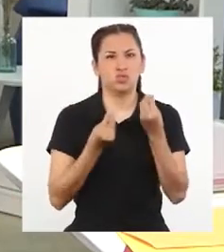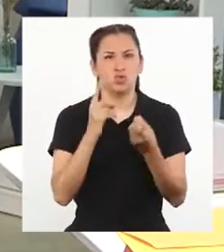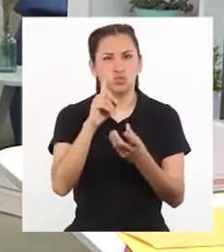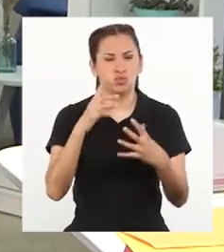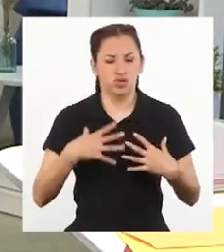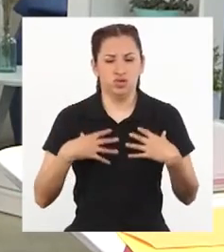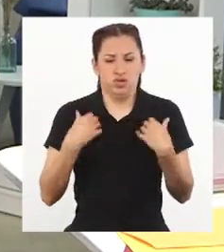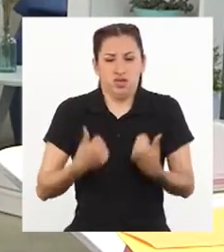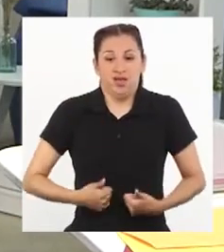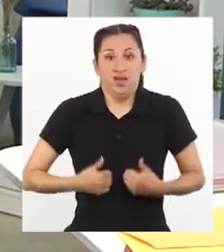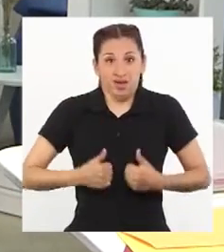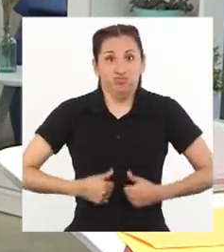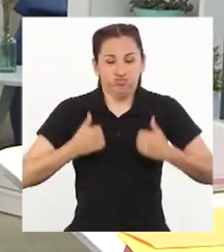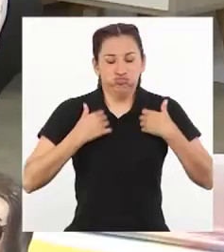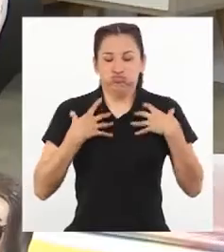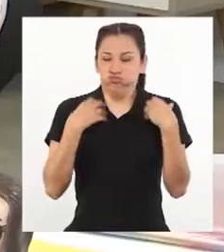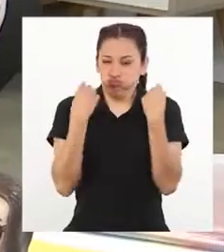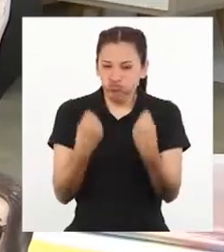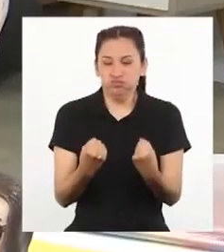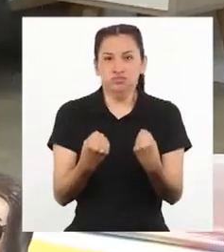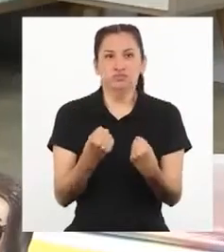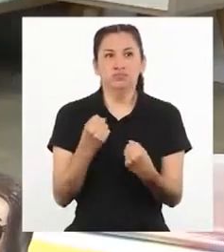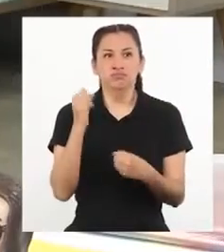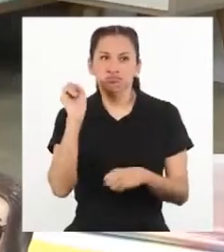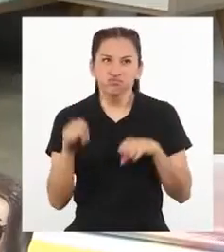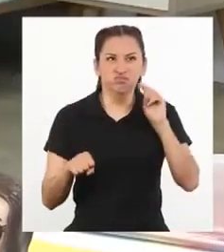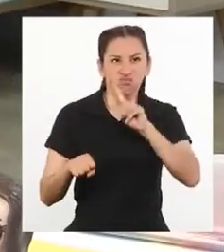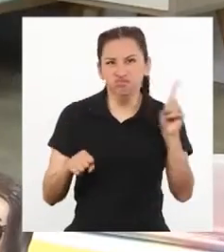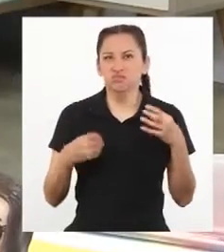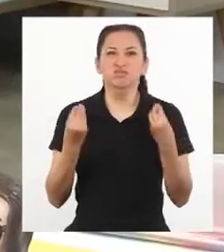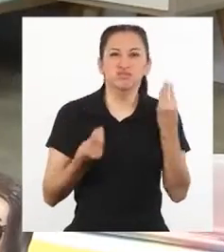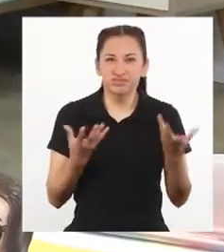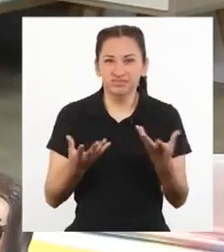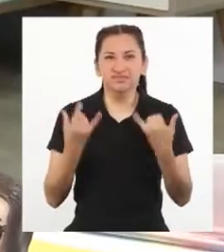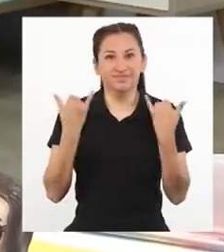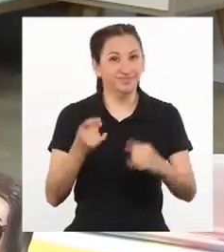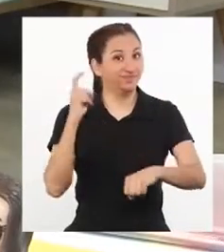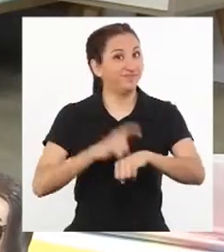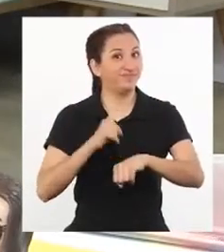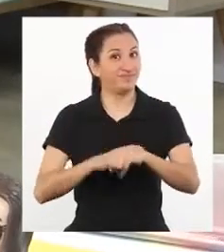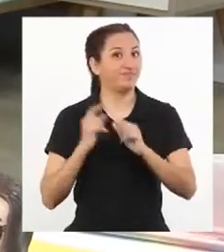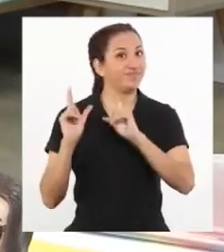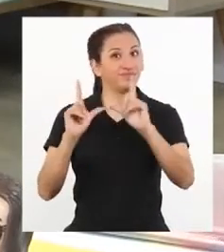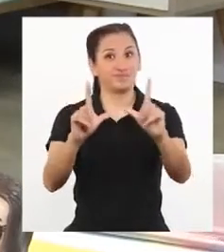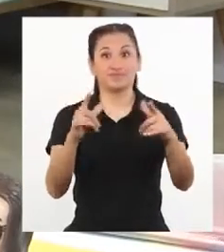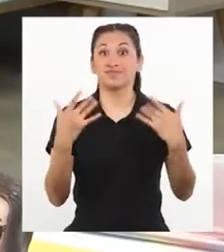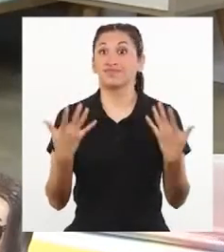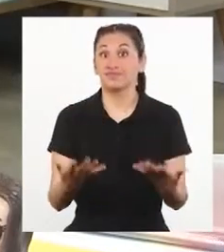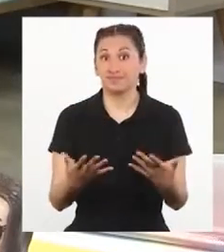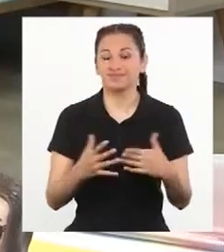sea saludable o no? Creo que es momento de